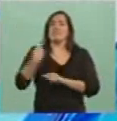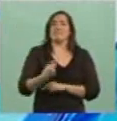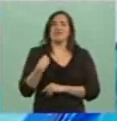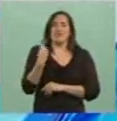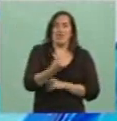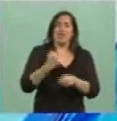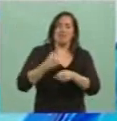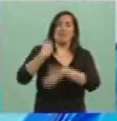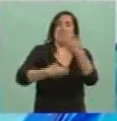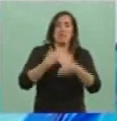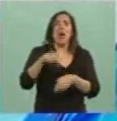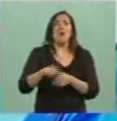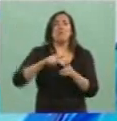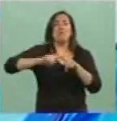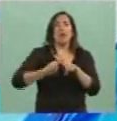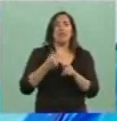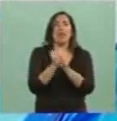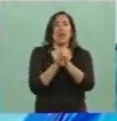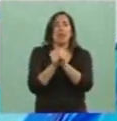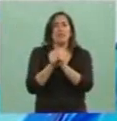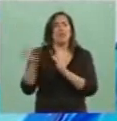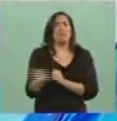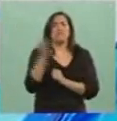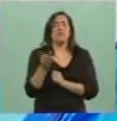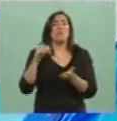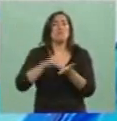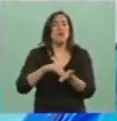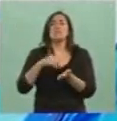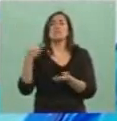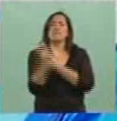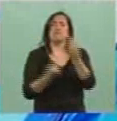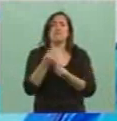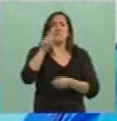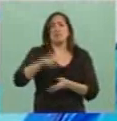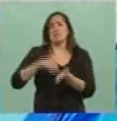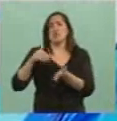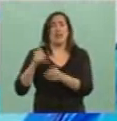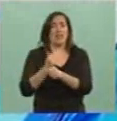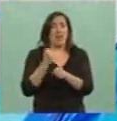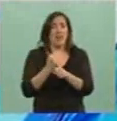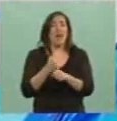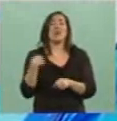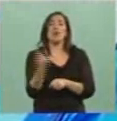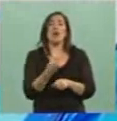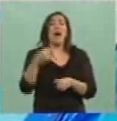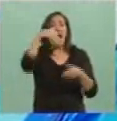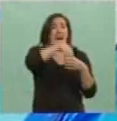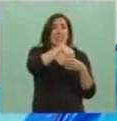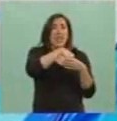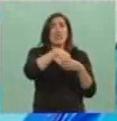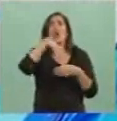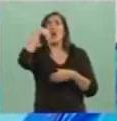política industrial que generó millones de puestos de trabajo. No accedemos al mercado de capitales. Bombardeo interno